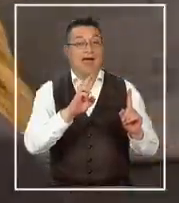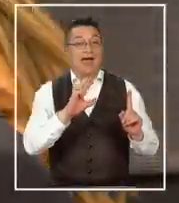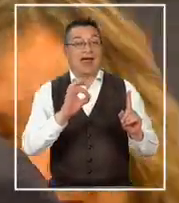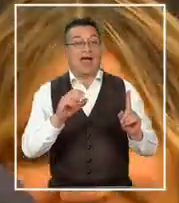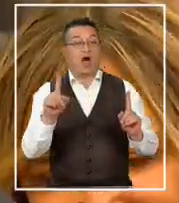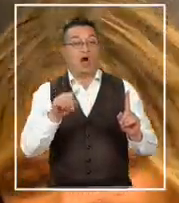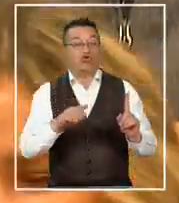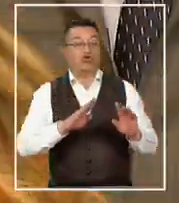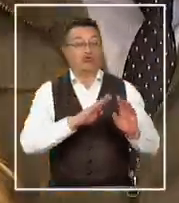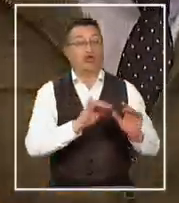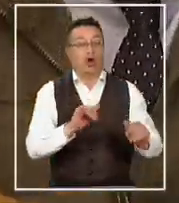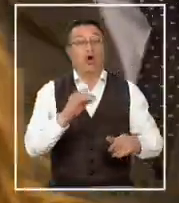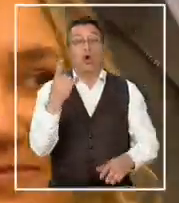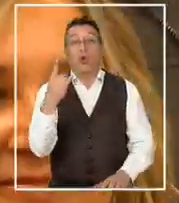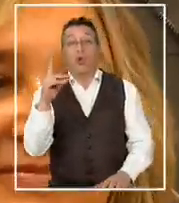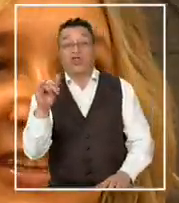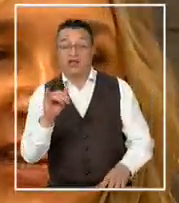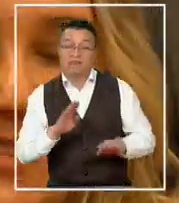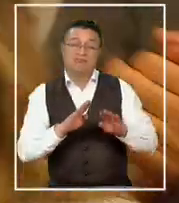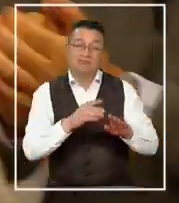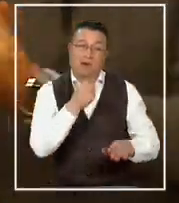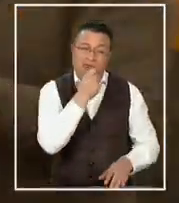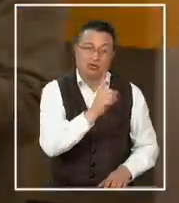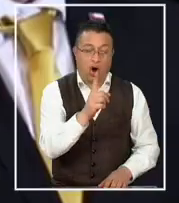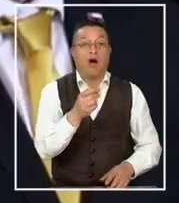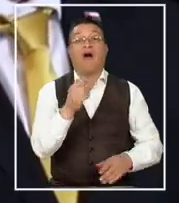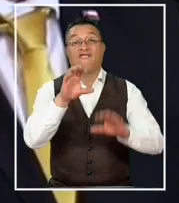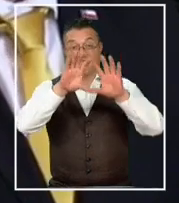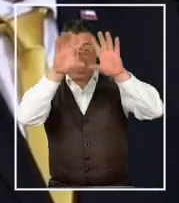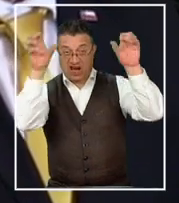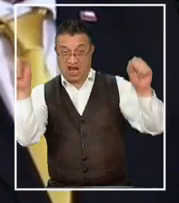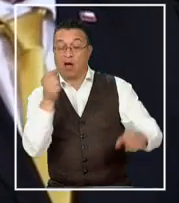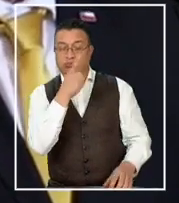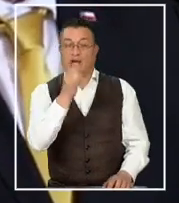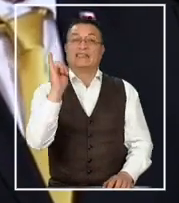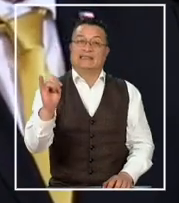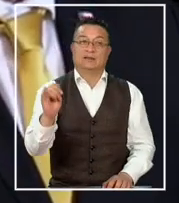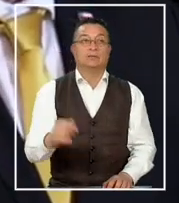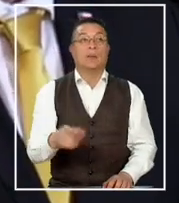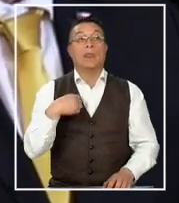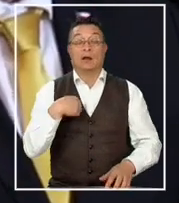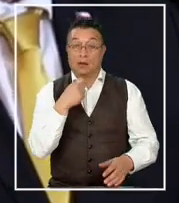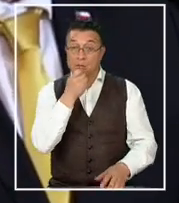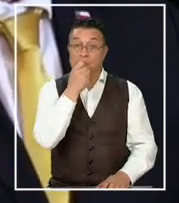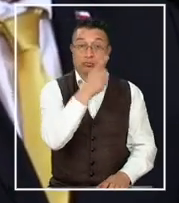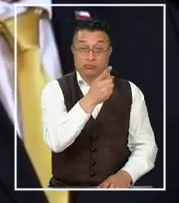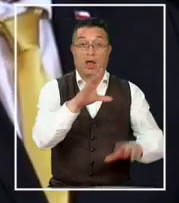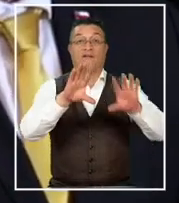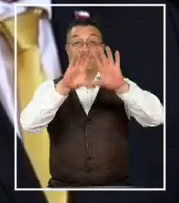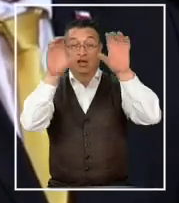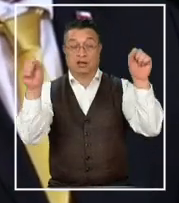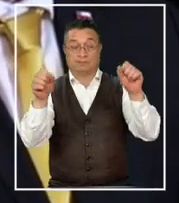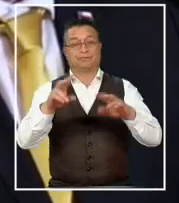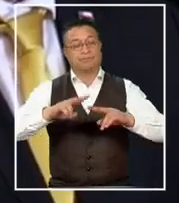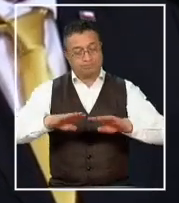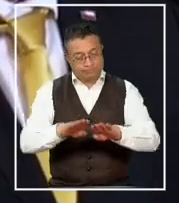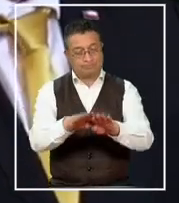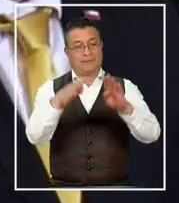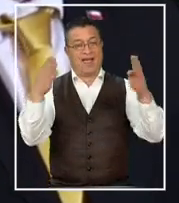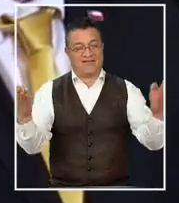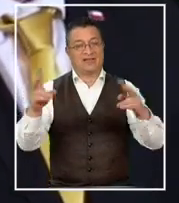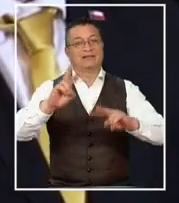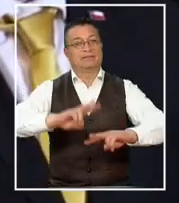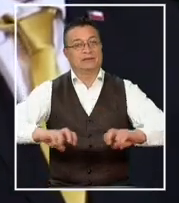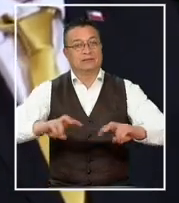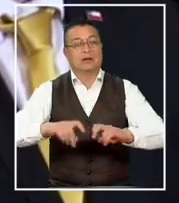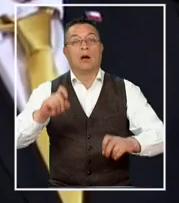UDI no apoya la acusación, pero sí acudirá a la Fiscalía. Esperamos que, frente a la denuncia que hemos hecho a la Fiscalía, se abra la investigación y